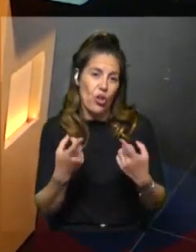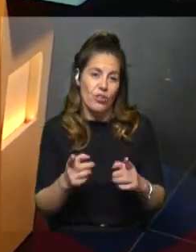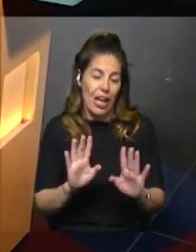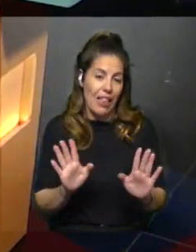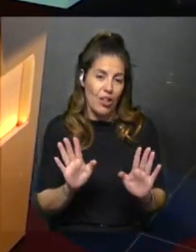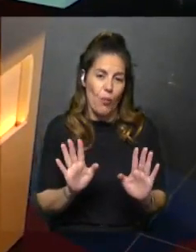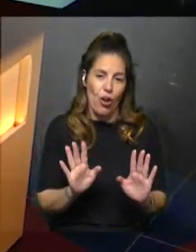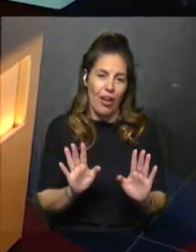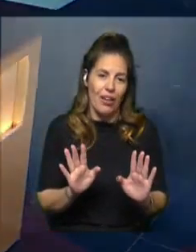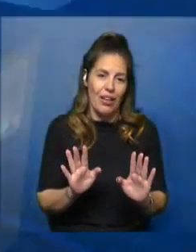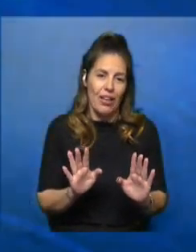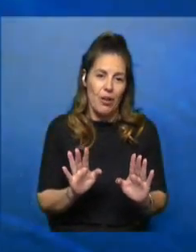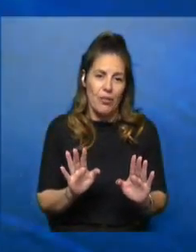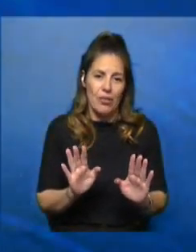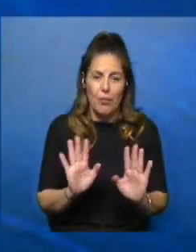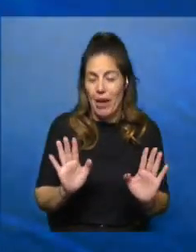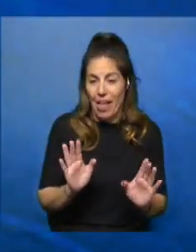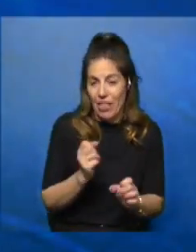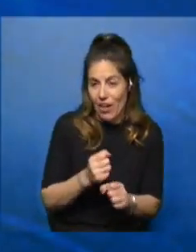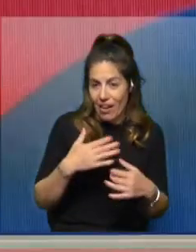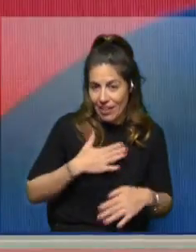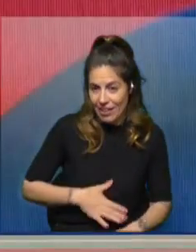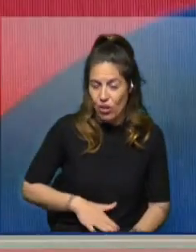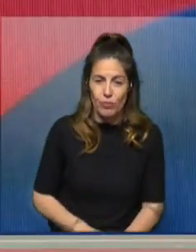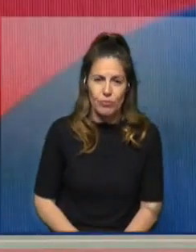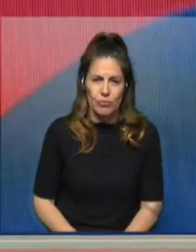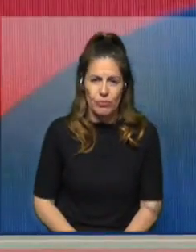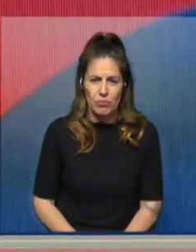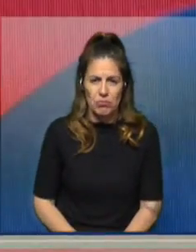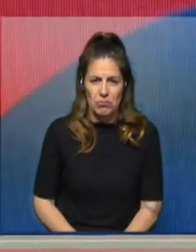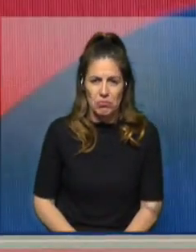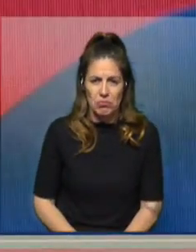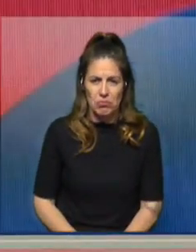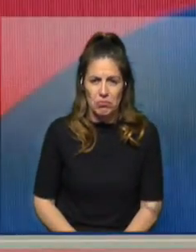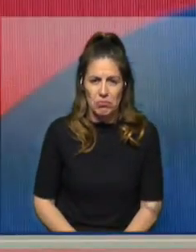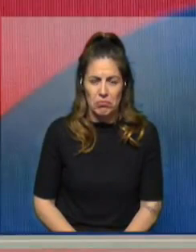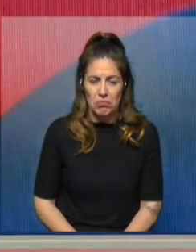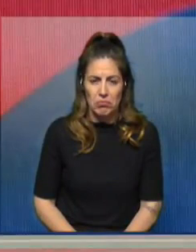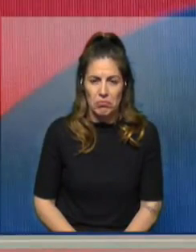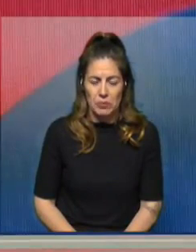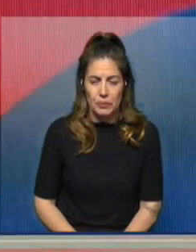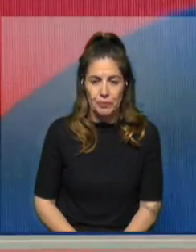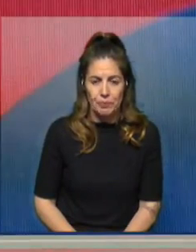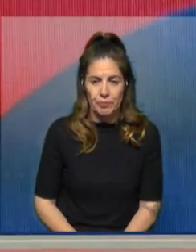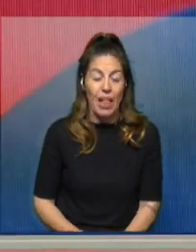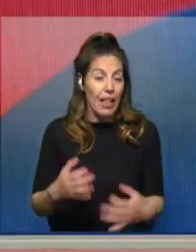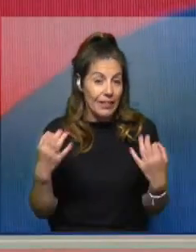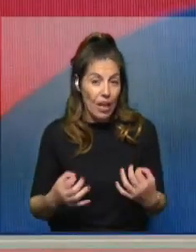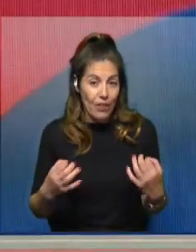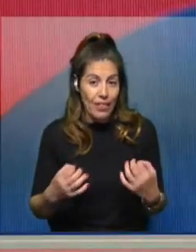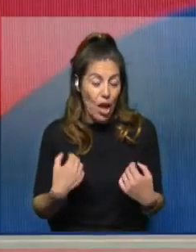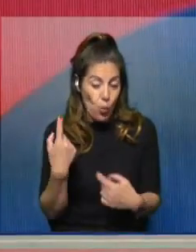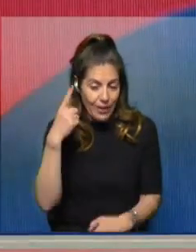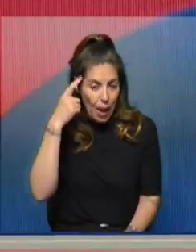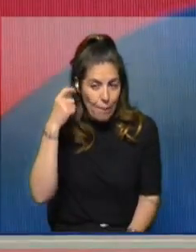intenciones de nada, ¿eh? Para laburar tranquilo, pongámosle. No. Realmente nuestra experiencia